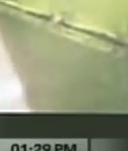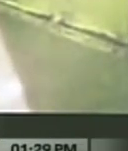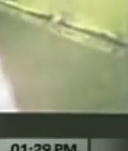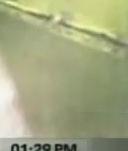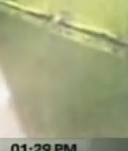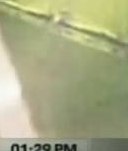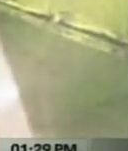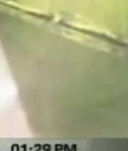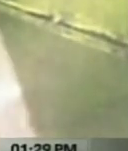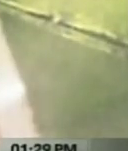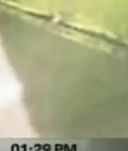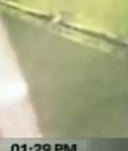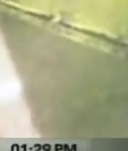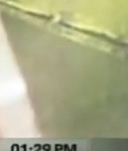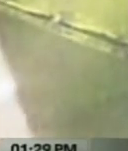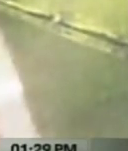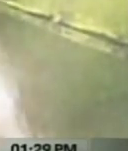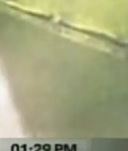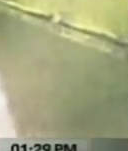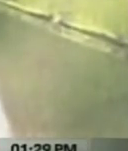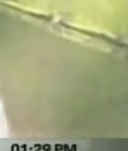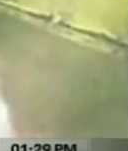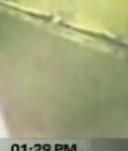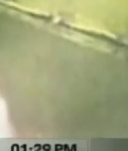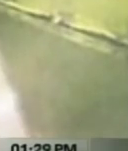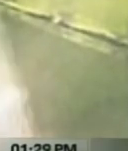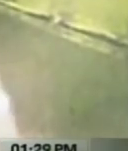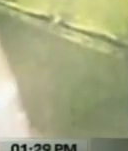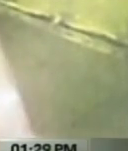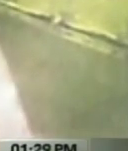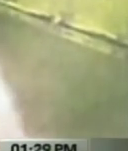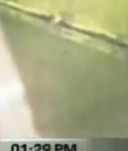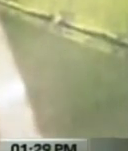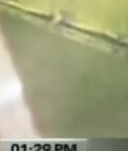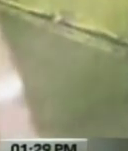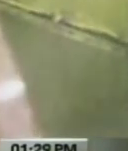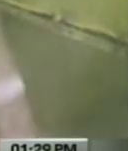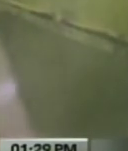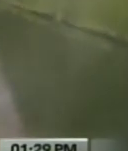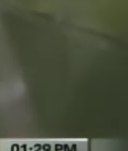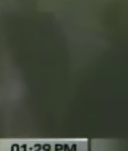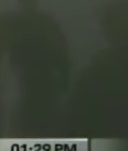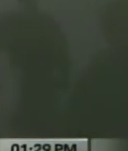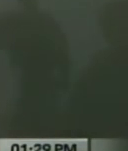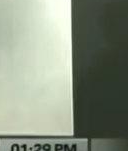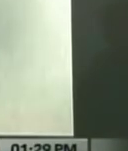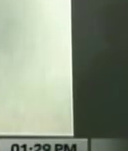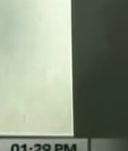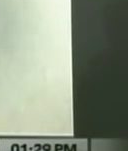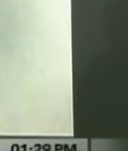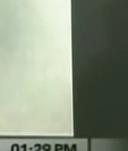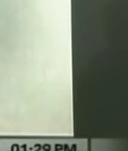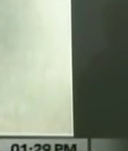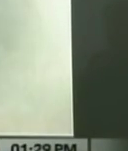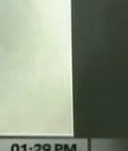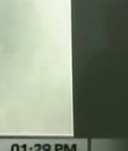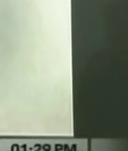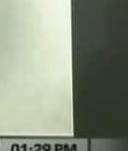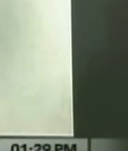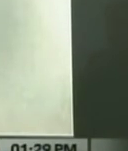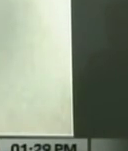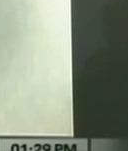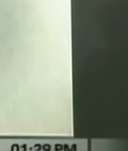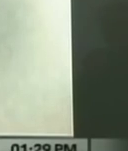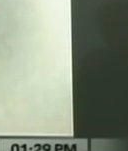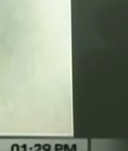En la declaración de ellos dicen que son, y reconocen que son ellos en la salida. Esta es